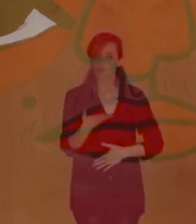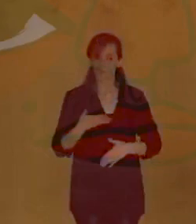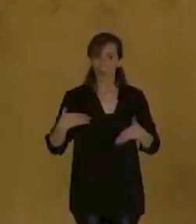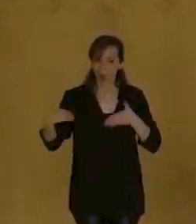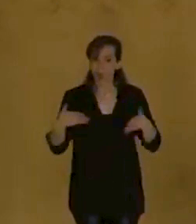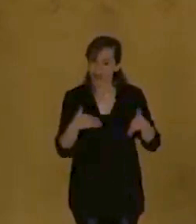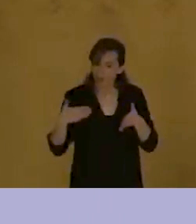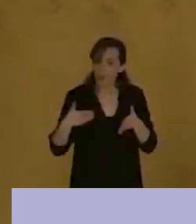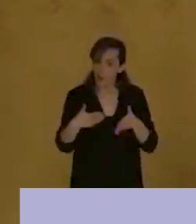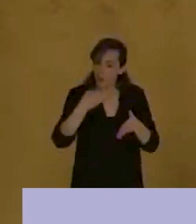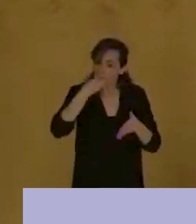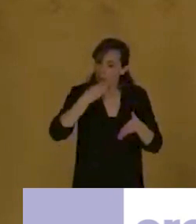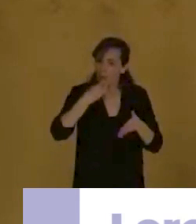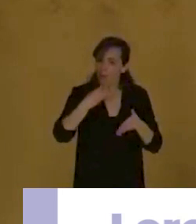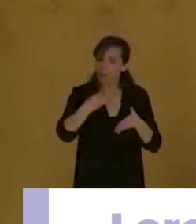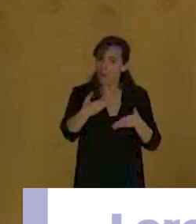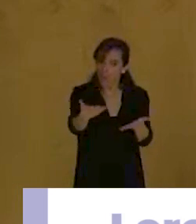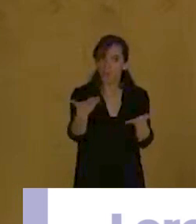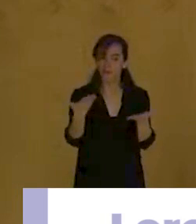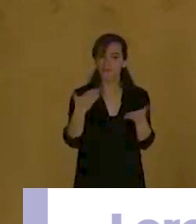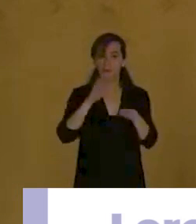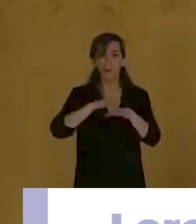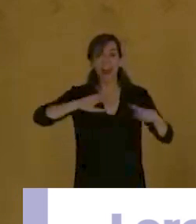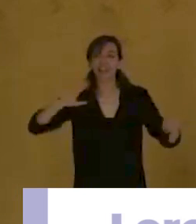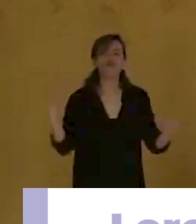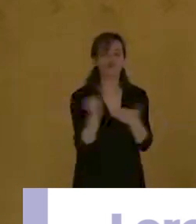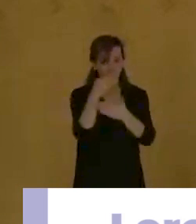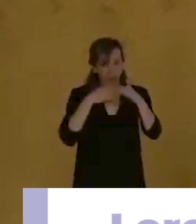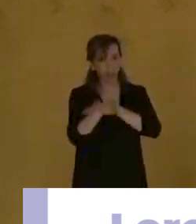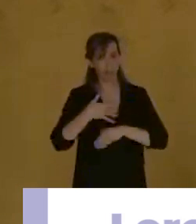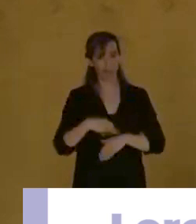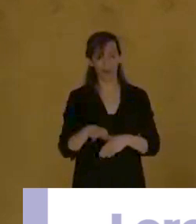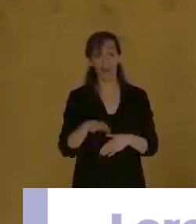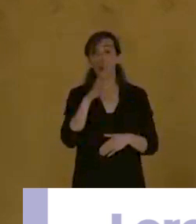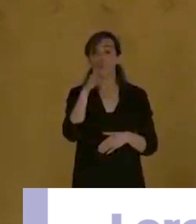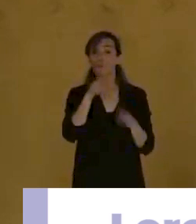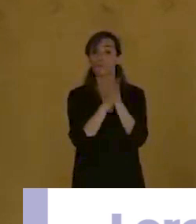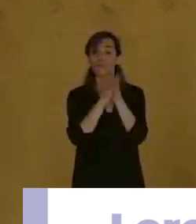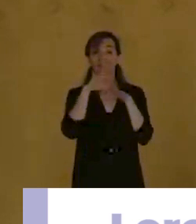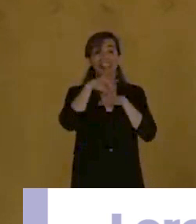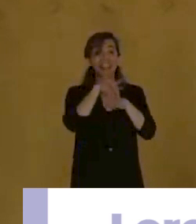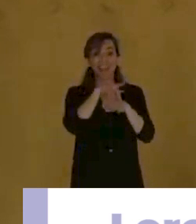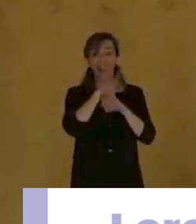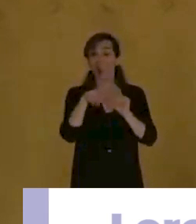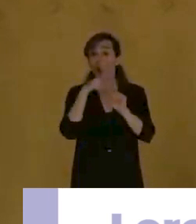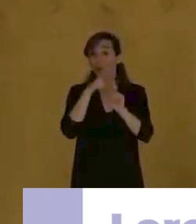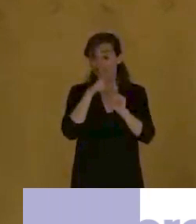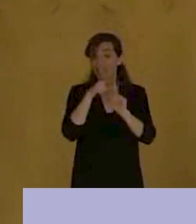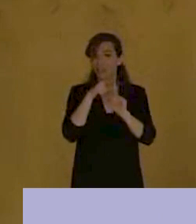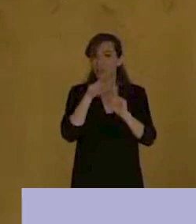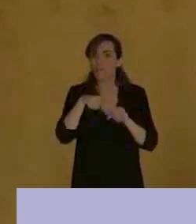Trabajar para que todo el mundo tenga acceso a ello, ¿no? Porque uno de los objetivos de esta guía es, muchas